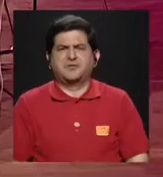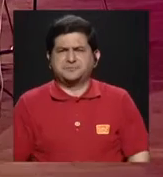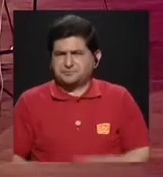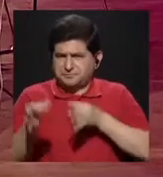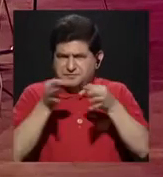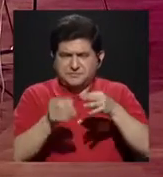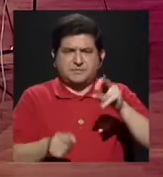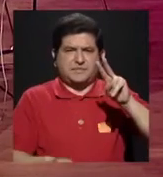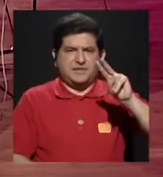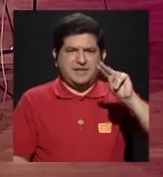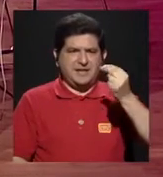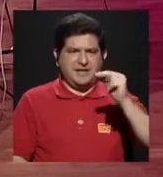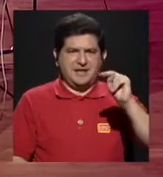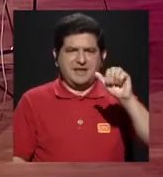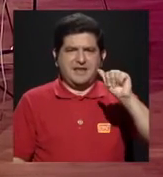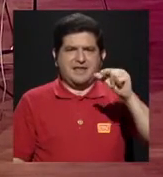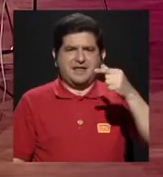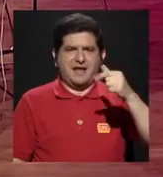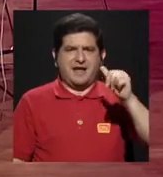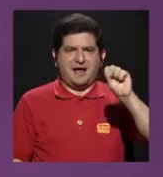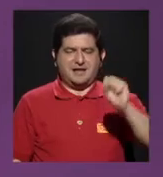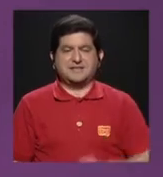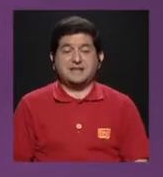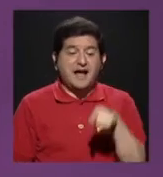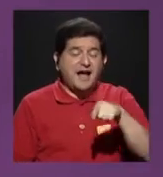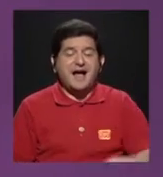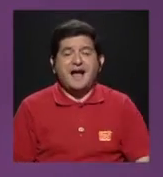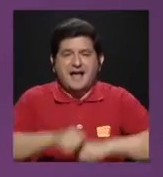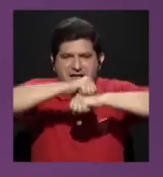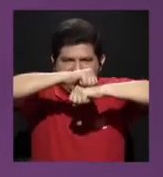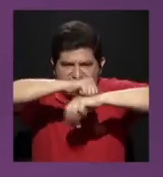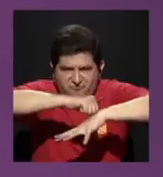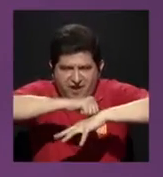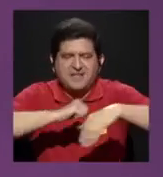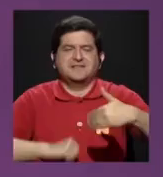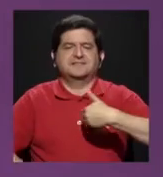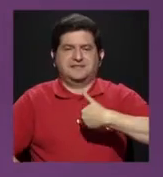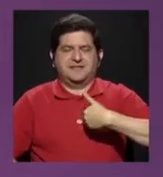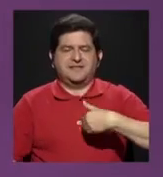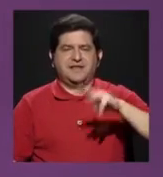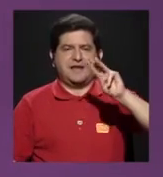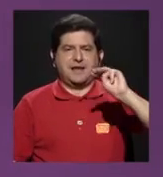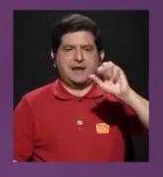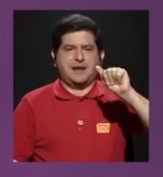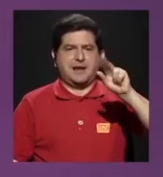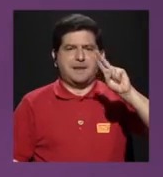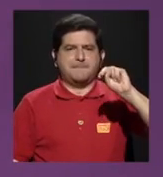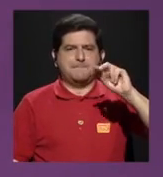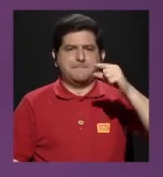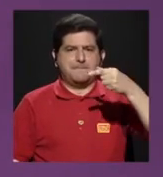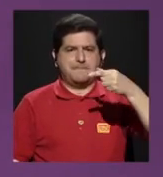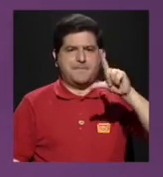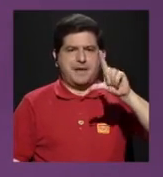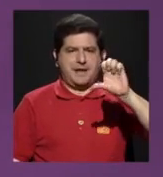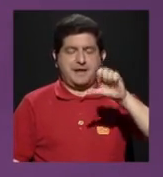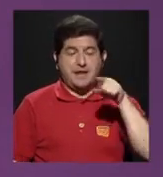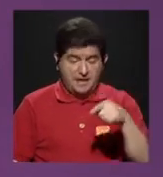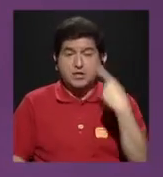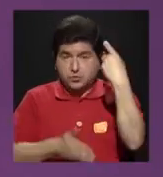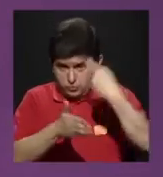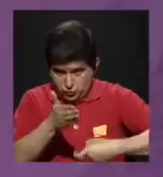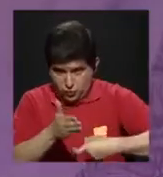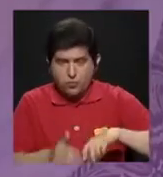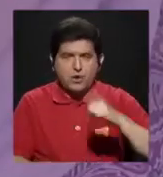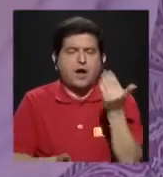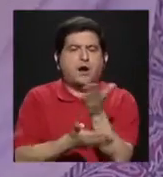son las son las ñangas. ñangas? La raíz del mangle, que es una parte dura y